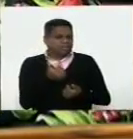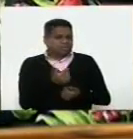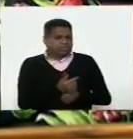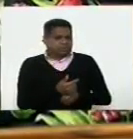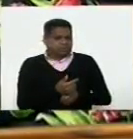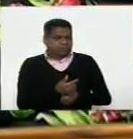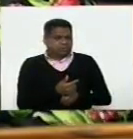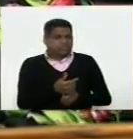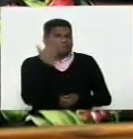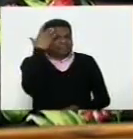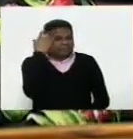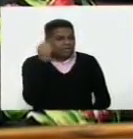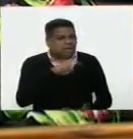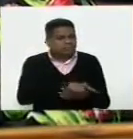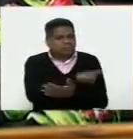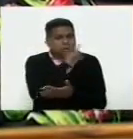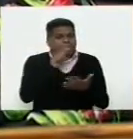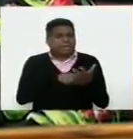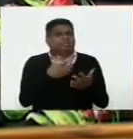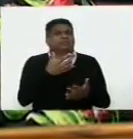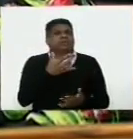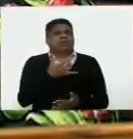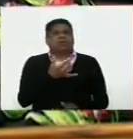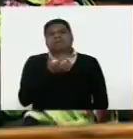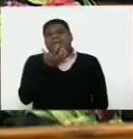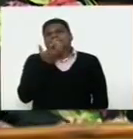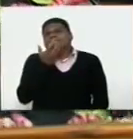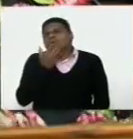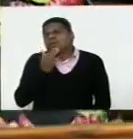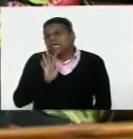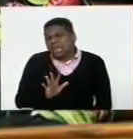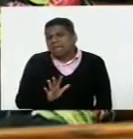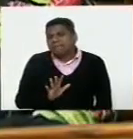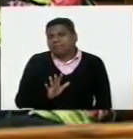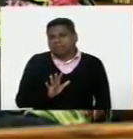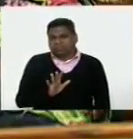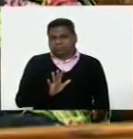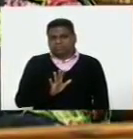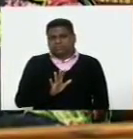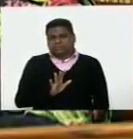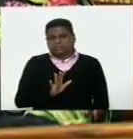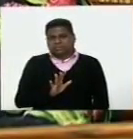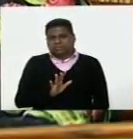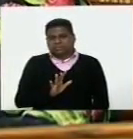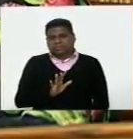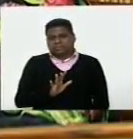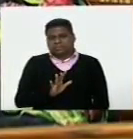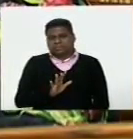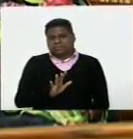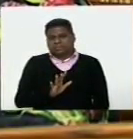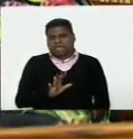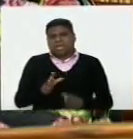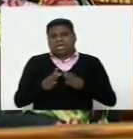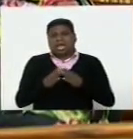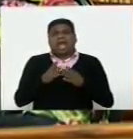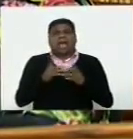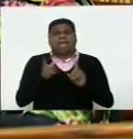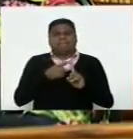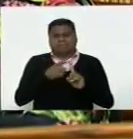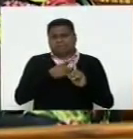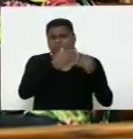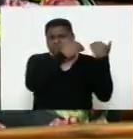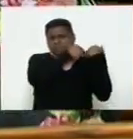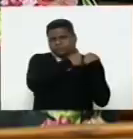Se entenderá que existe negligencia grave a los fines de determinar la responsabilidad civil a que